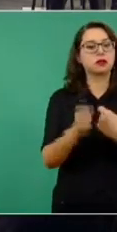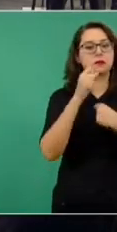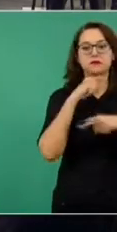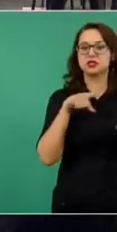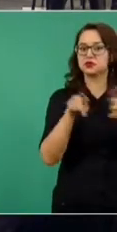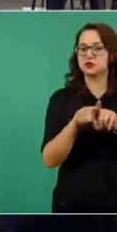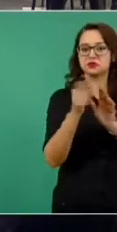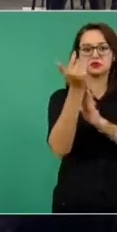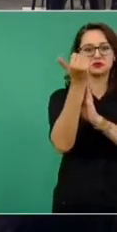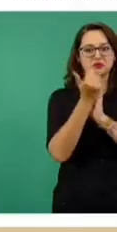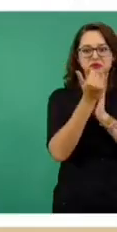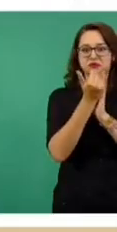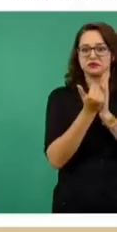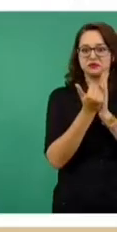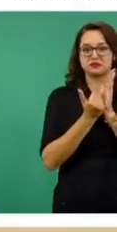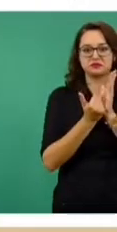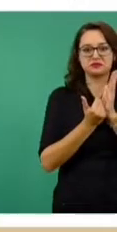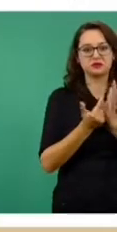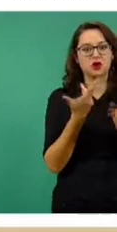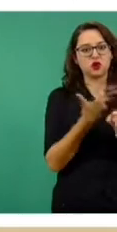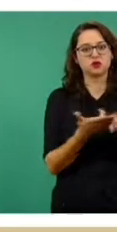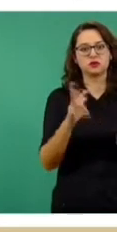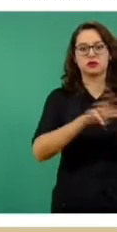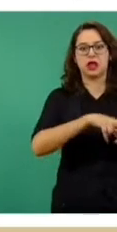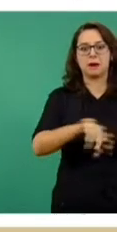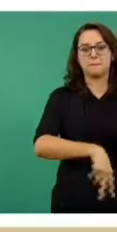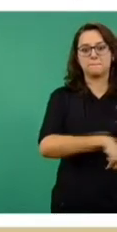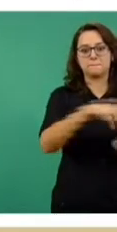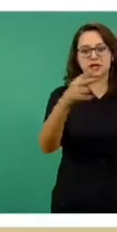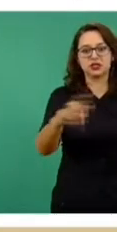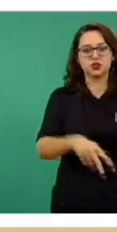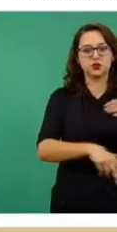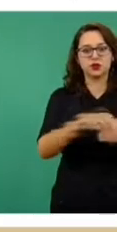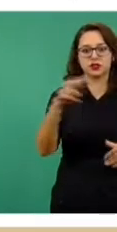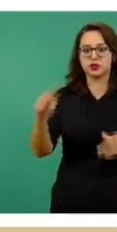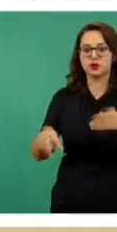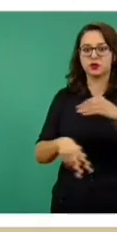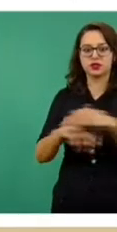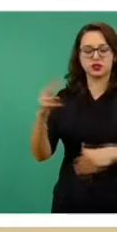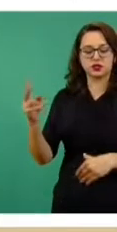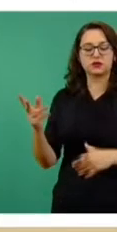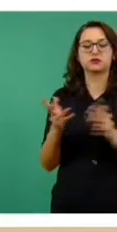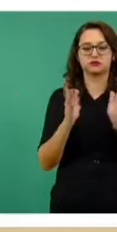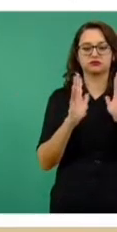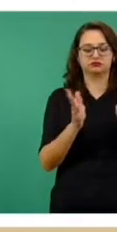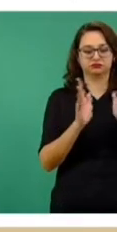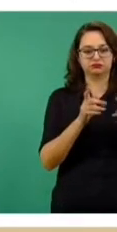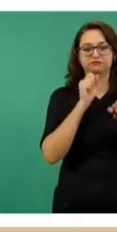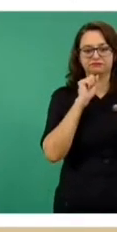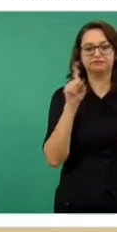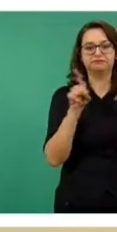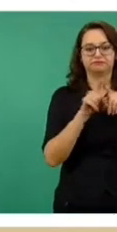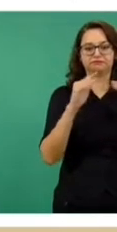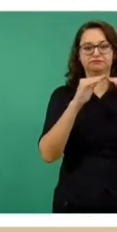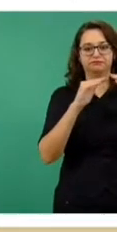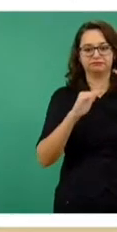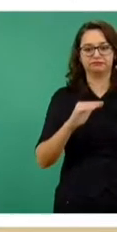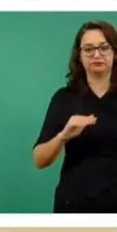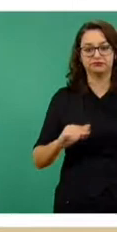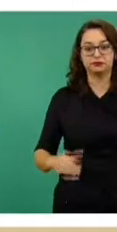scoville en la medida en que hay menos pacientes por atender que aquellos que salen de alta